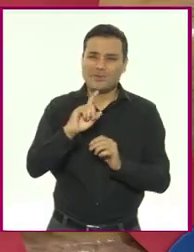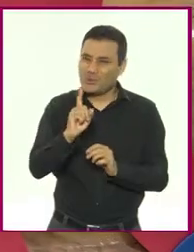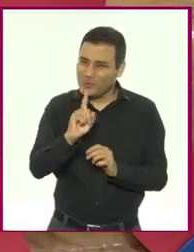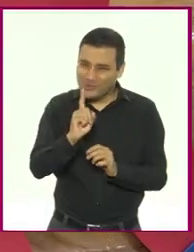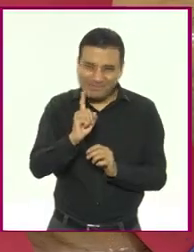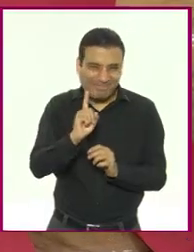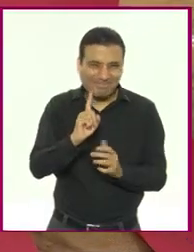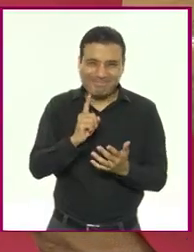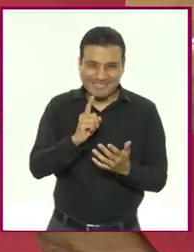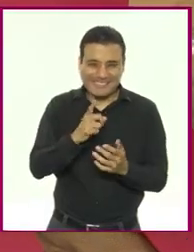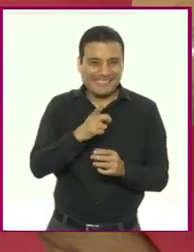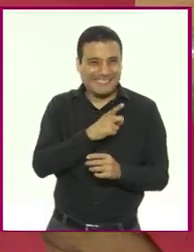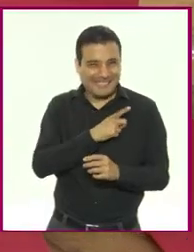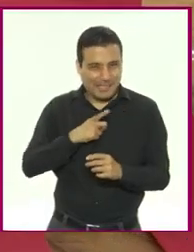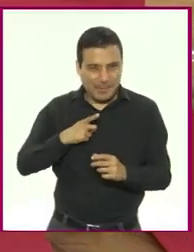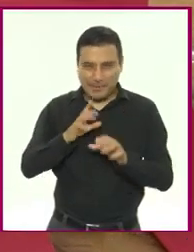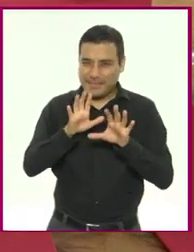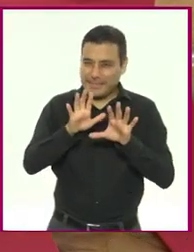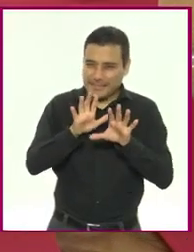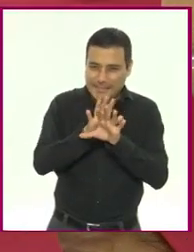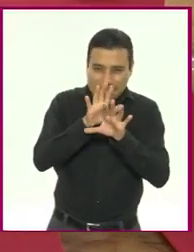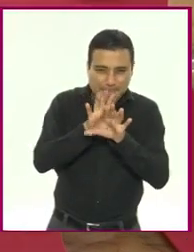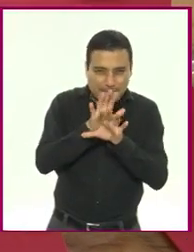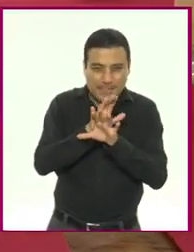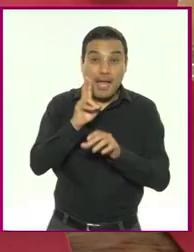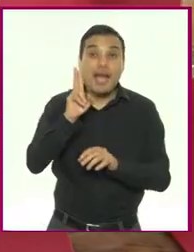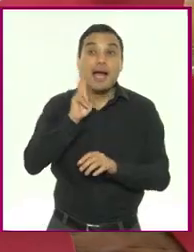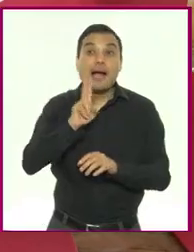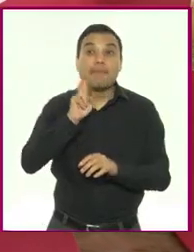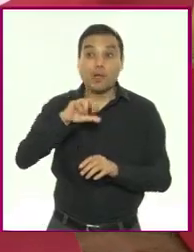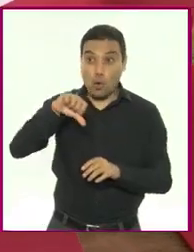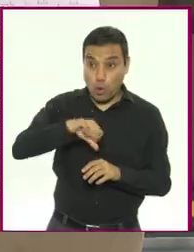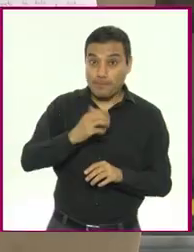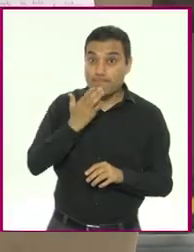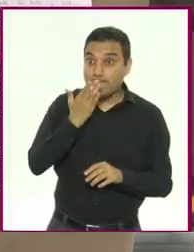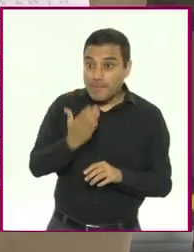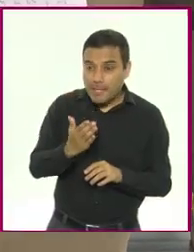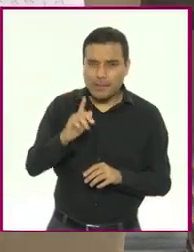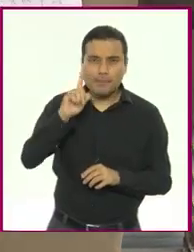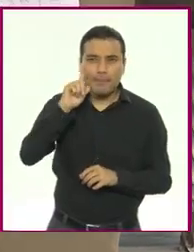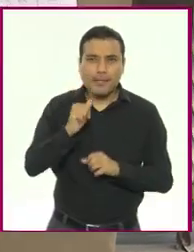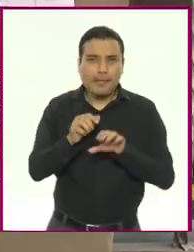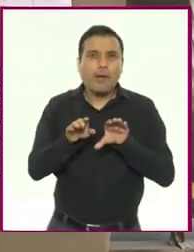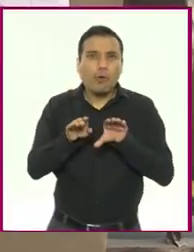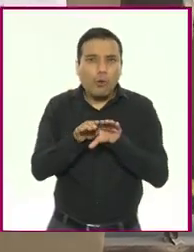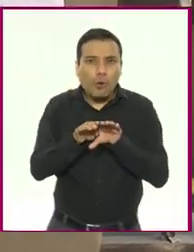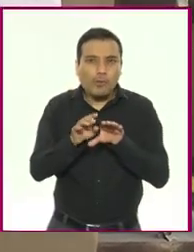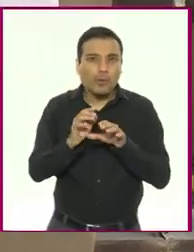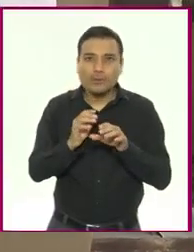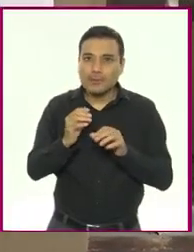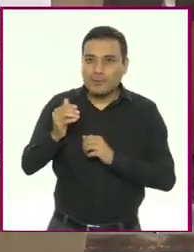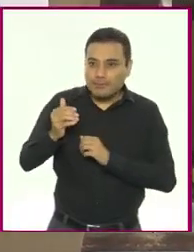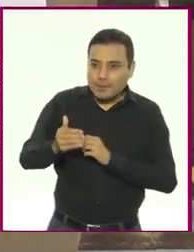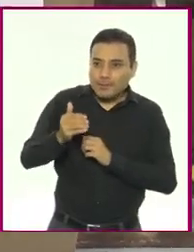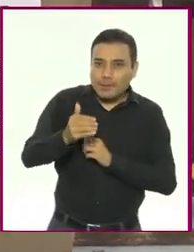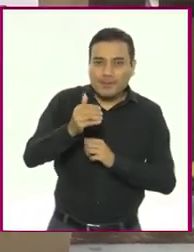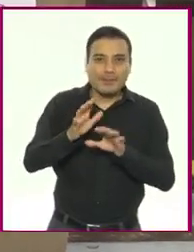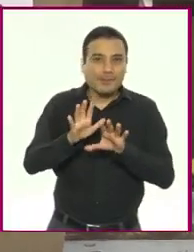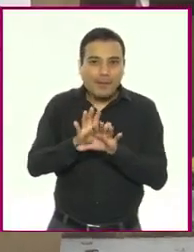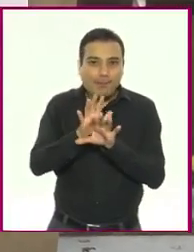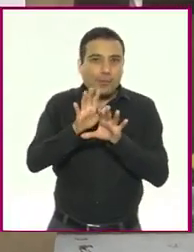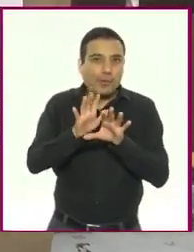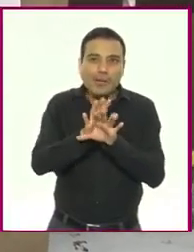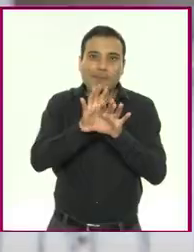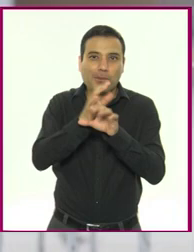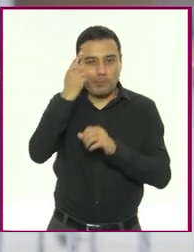automática sino que tengo que este ver si hoy me funcionó si mañana no Y cómo cómo se va haciendo ese ese ajuste